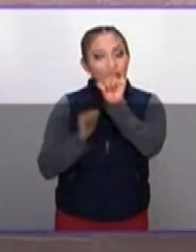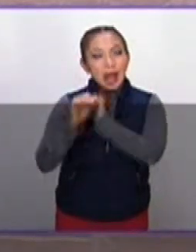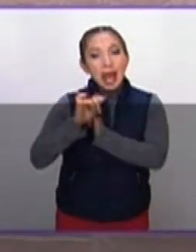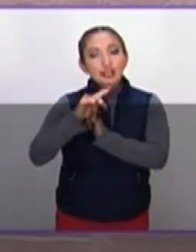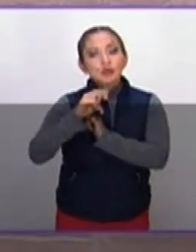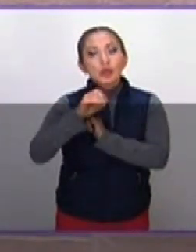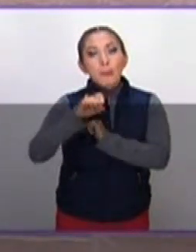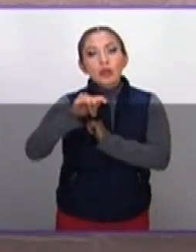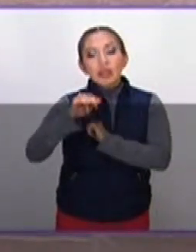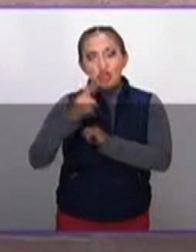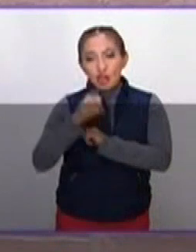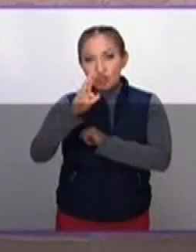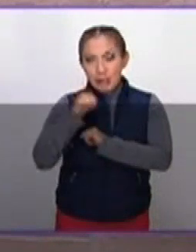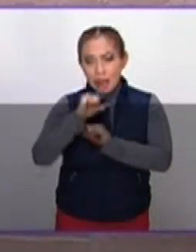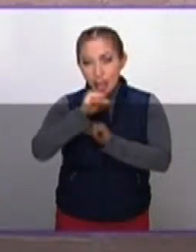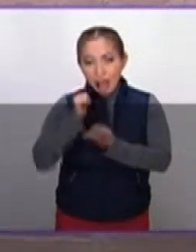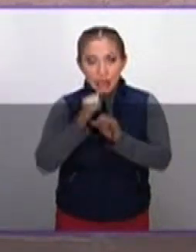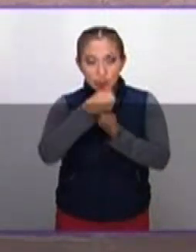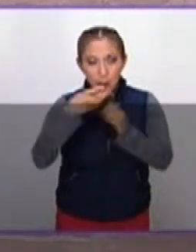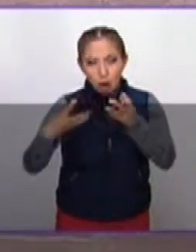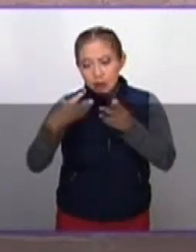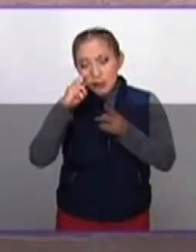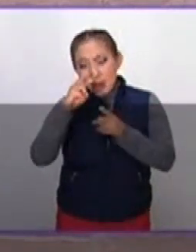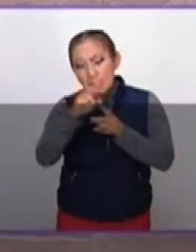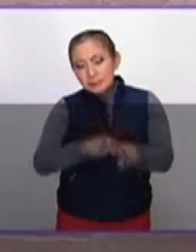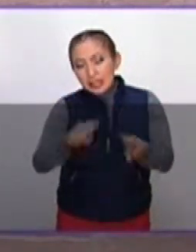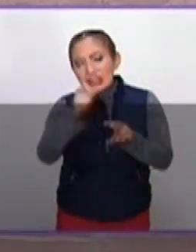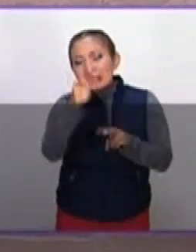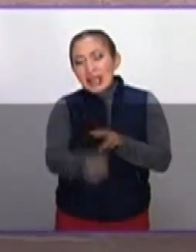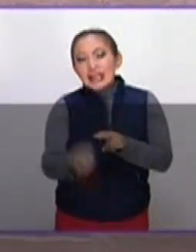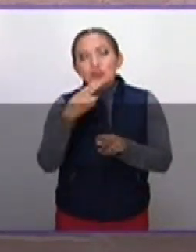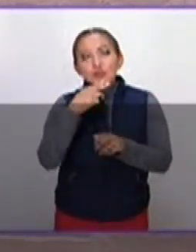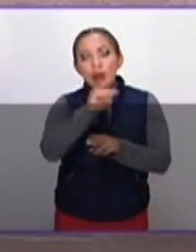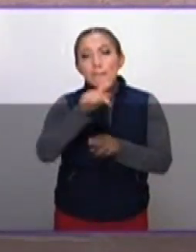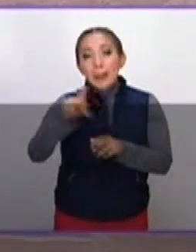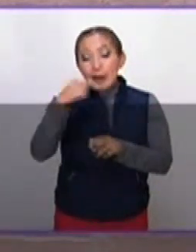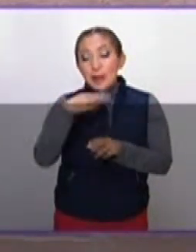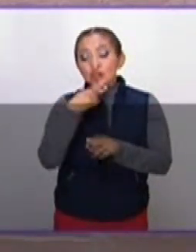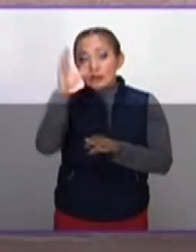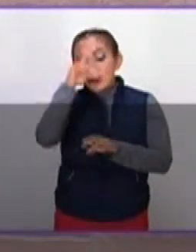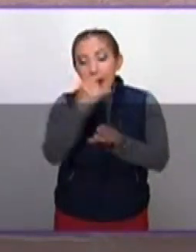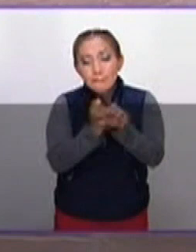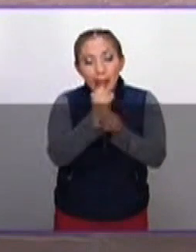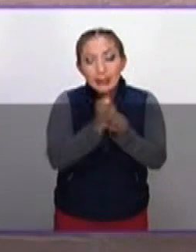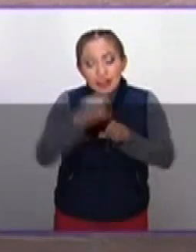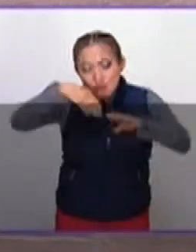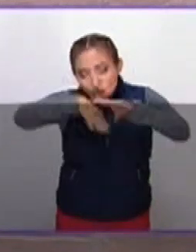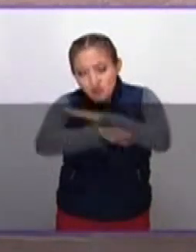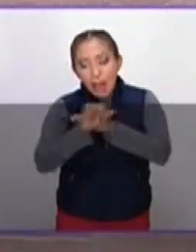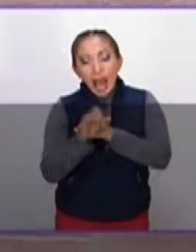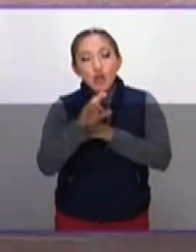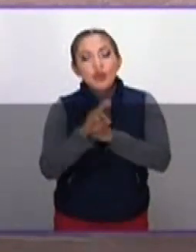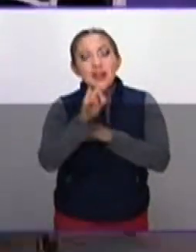Arturo Montero. Él es doctor en antropología, quien nos platicará sobre la aplicación de uso científico para estudiar el gran acuífero